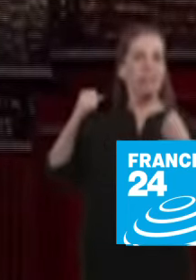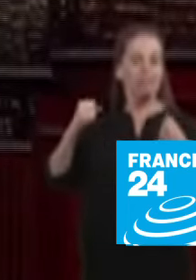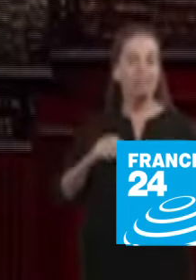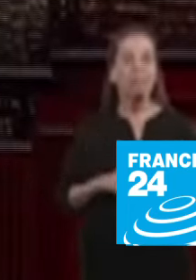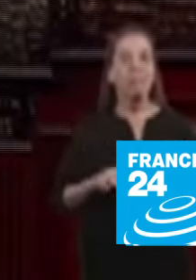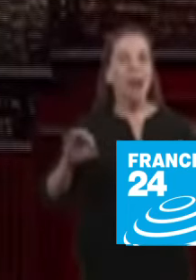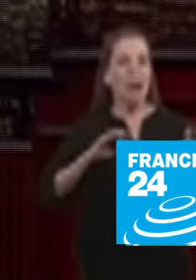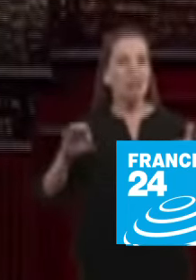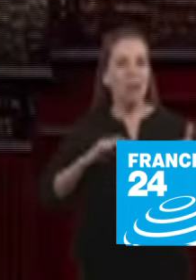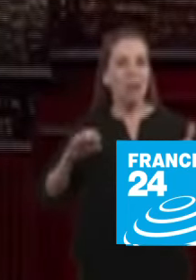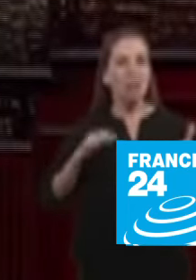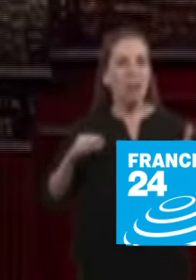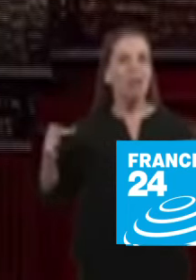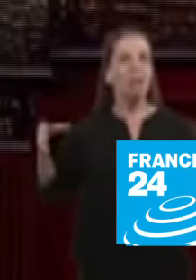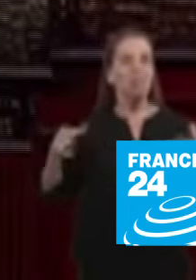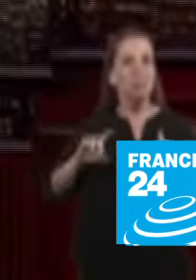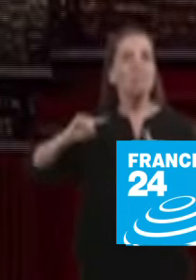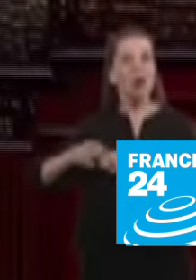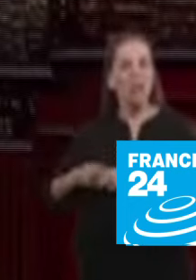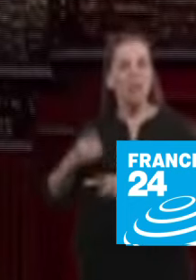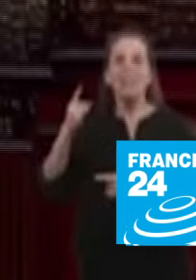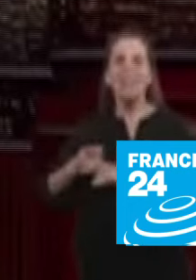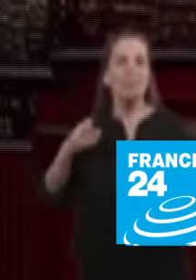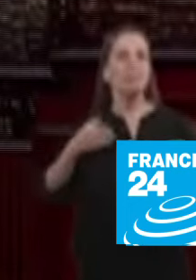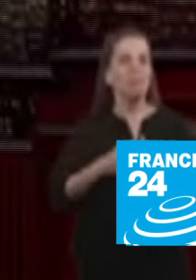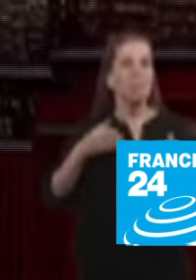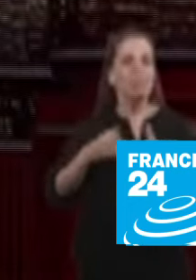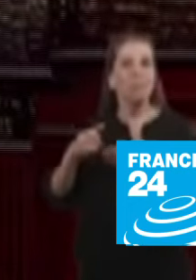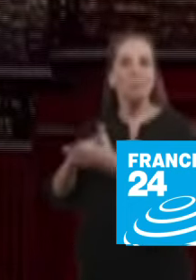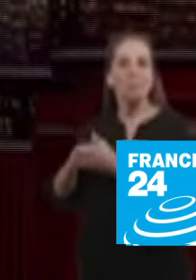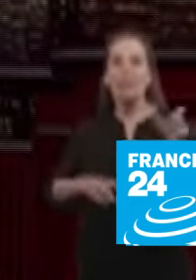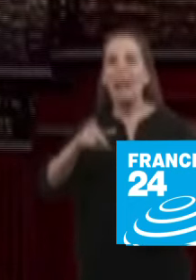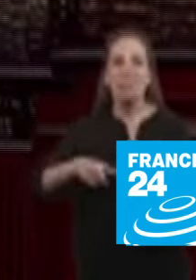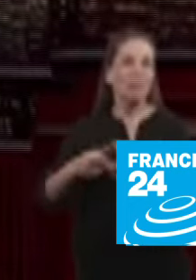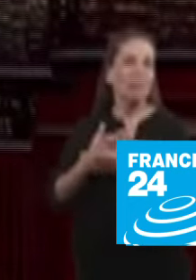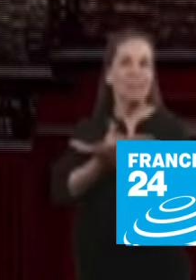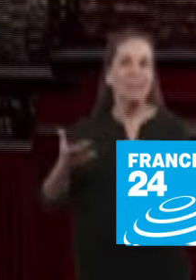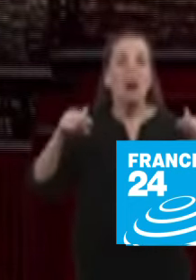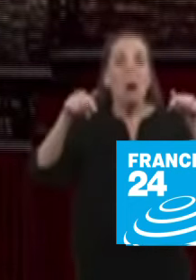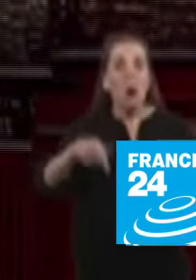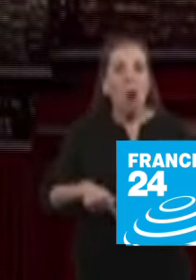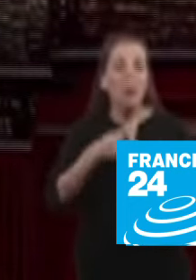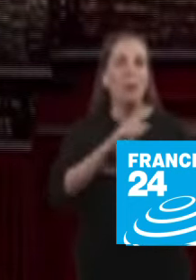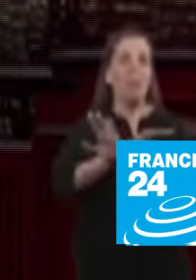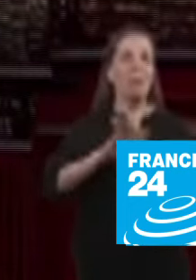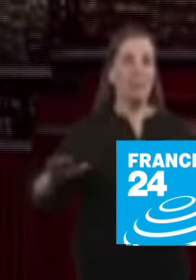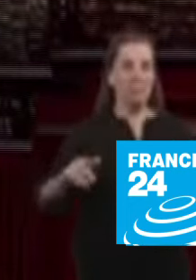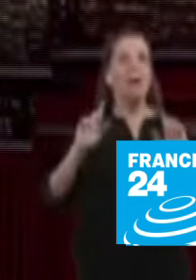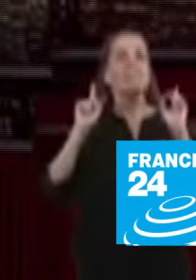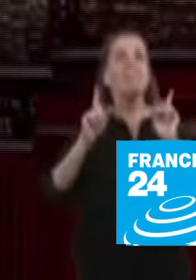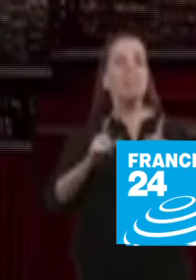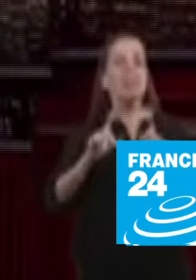partida van a reducir para cubrirlo este es un mensaje a los legisladores a la cámara de diputados a la cámara de